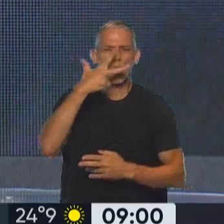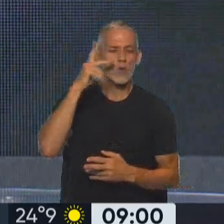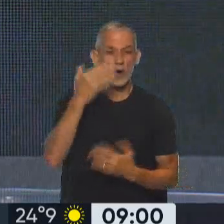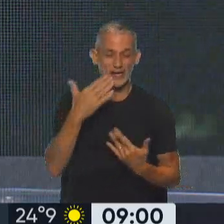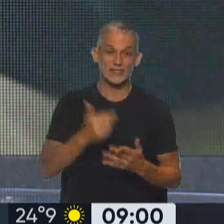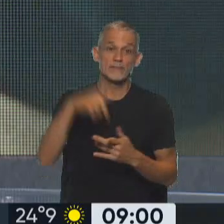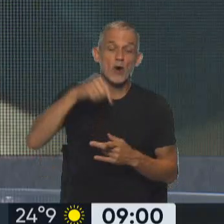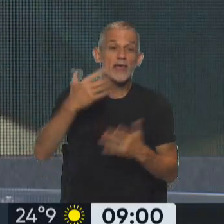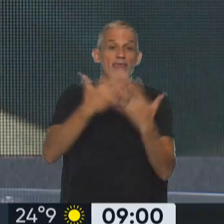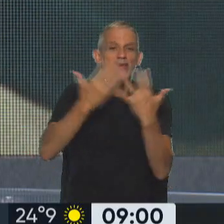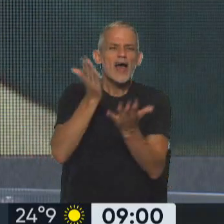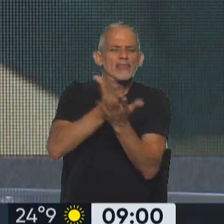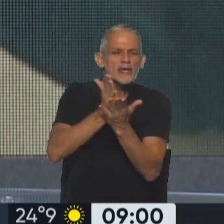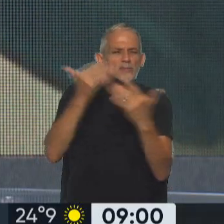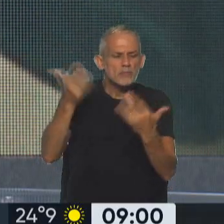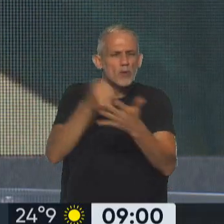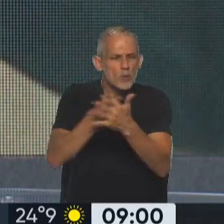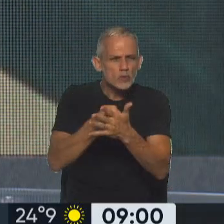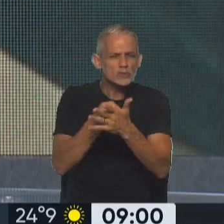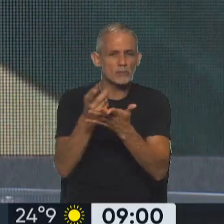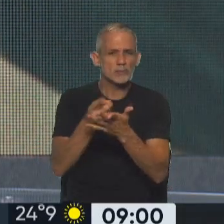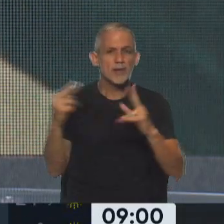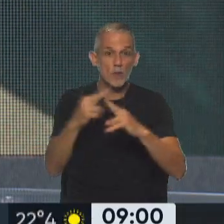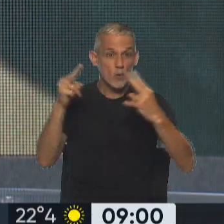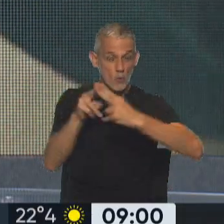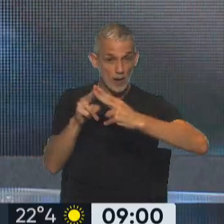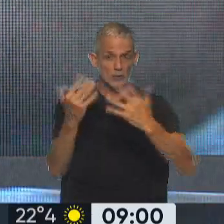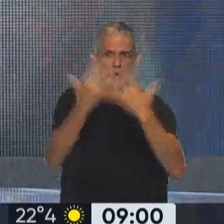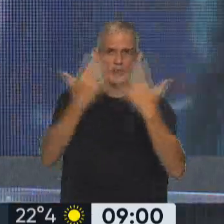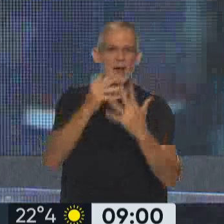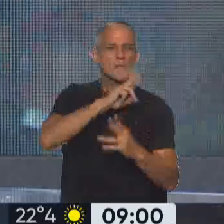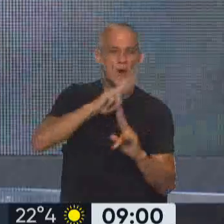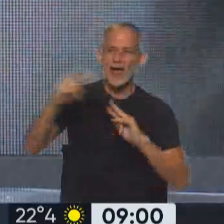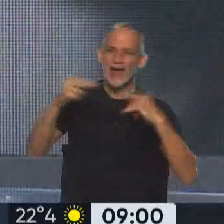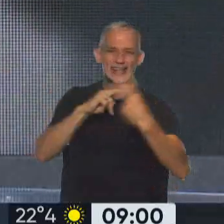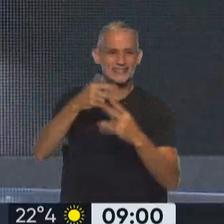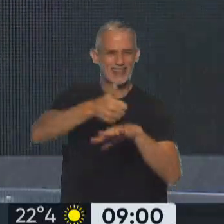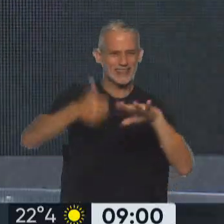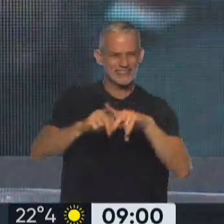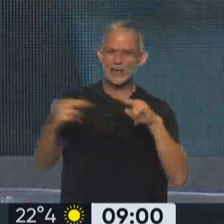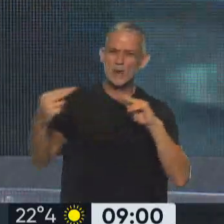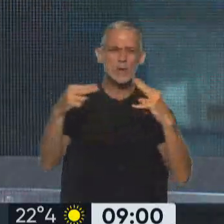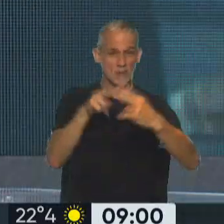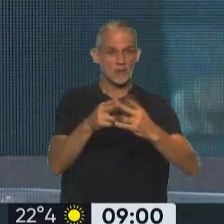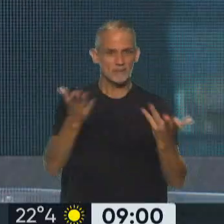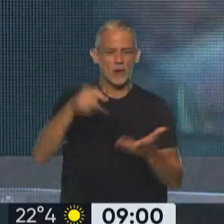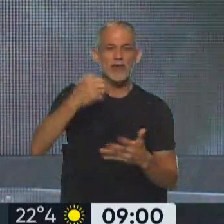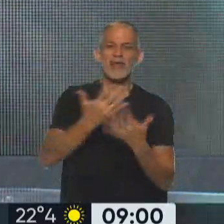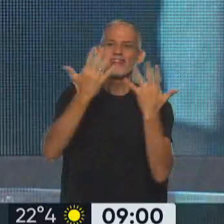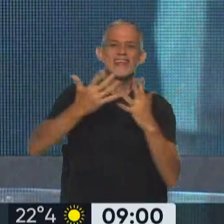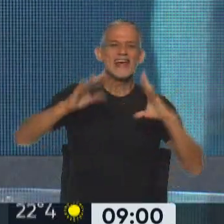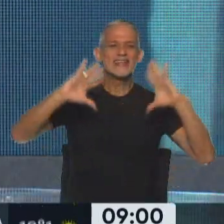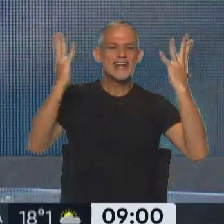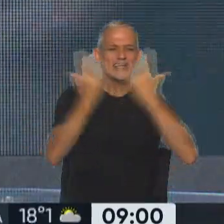Es un día de reivindicación, hoy es un día de lucha, hoy es un día de encuentro entre mujeres, entre disidencias. Hoy es el Día Internacional